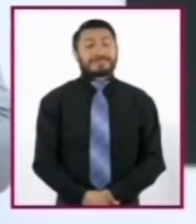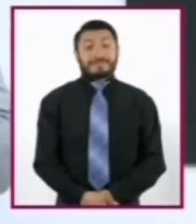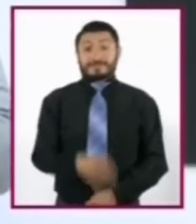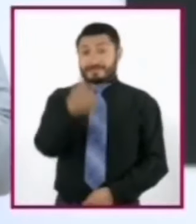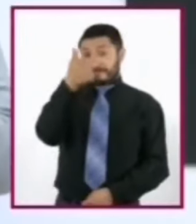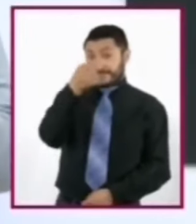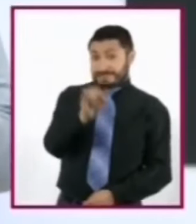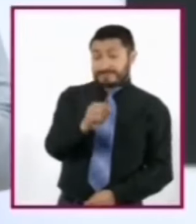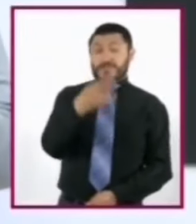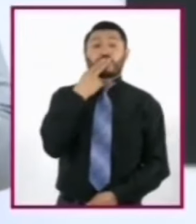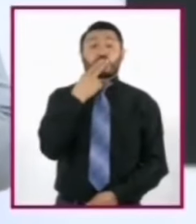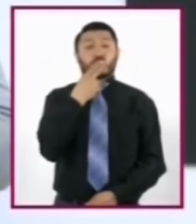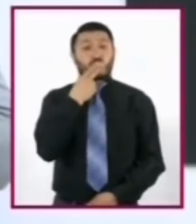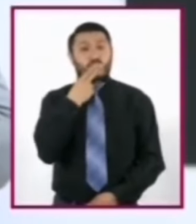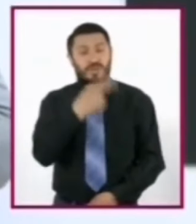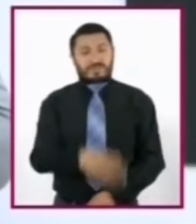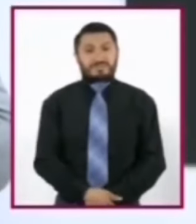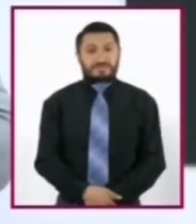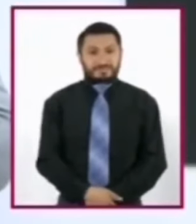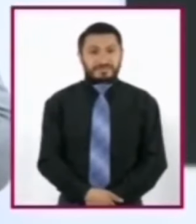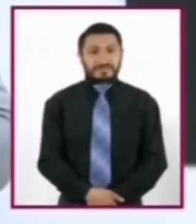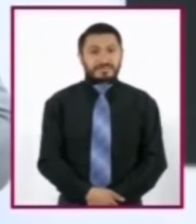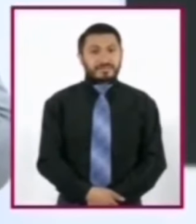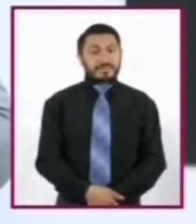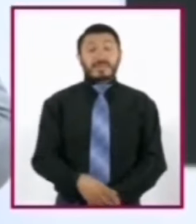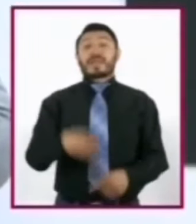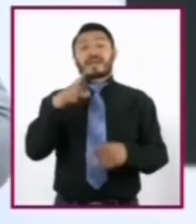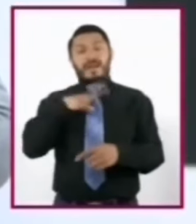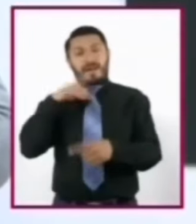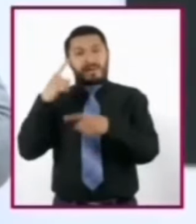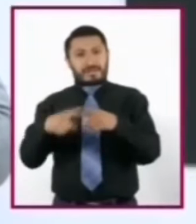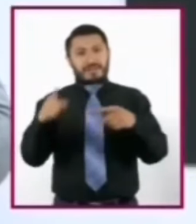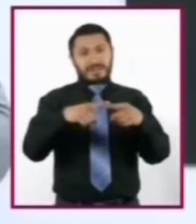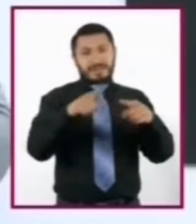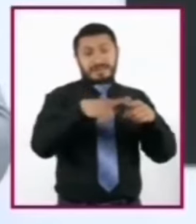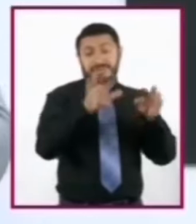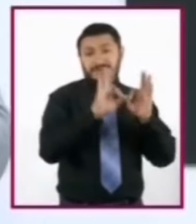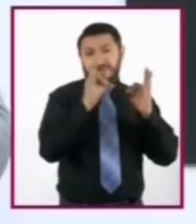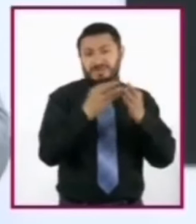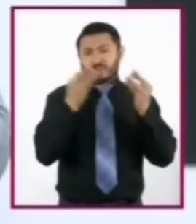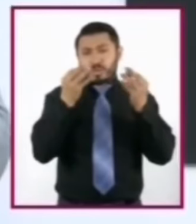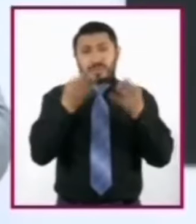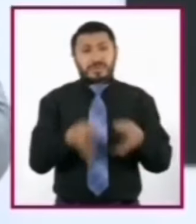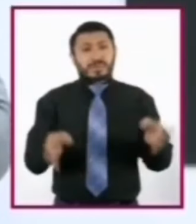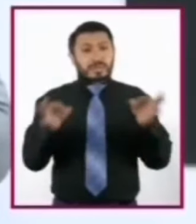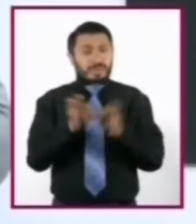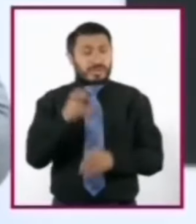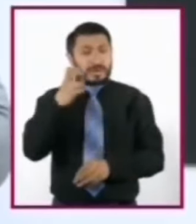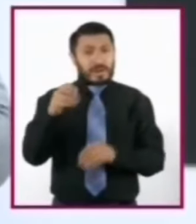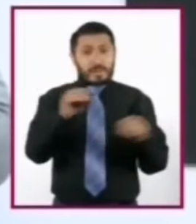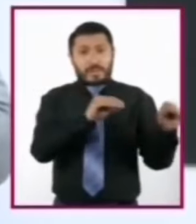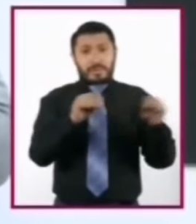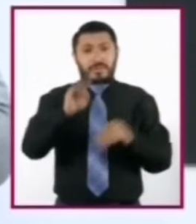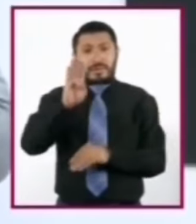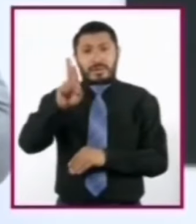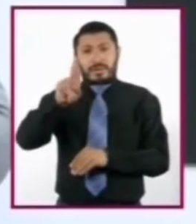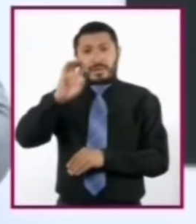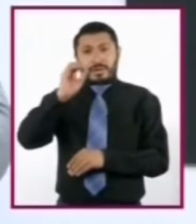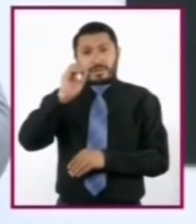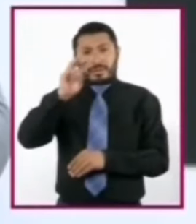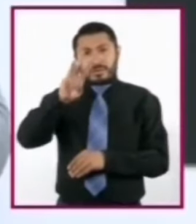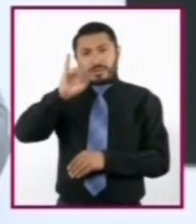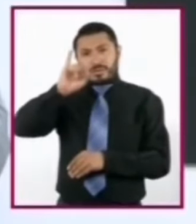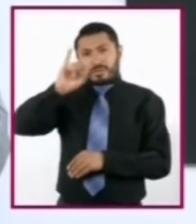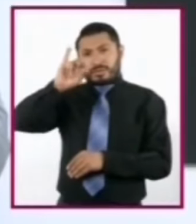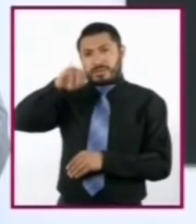Así es como ocurre. Hay otros procesos celulares muy importantes que dependen del movimiento browniano, como la ósmosis o